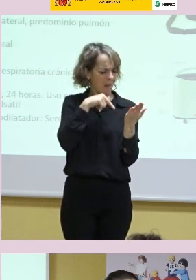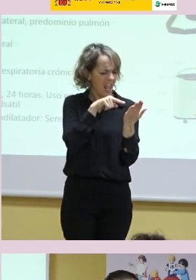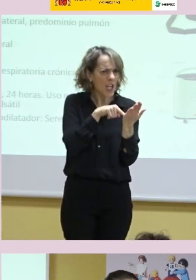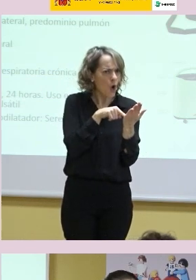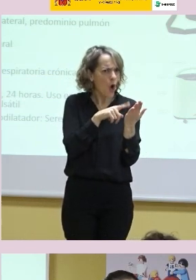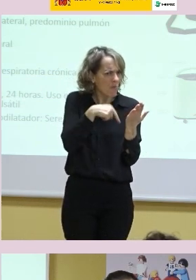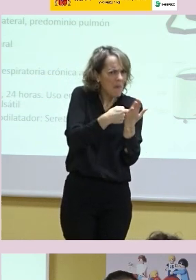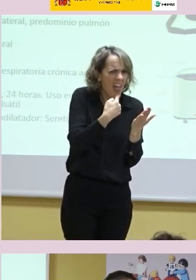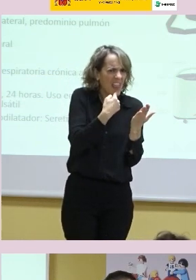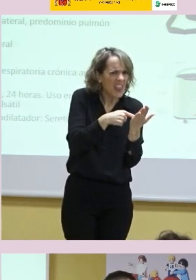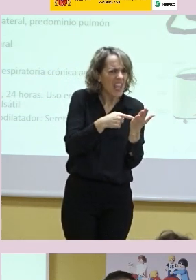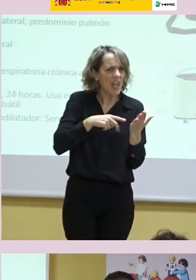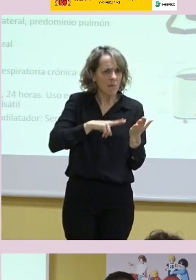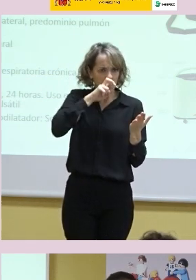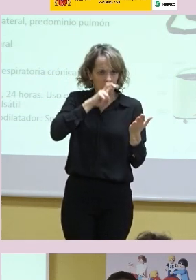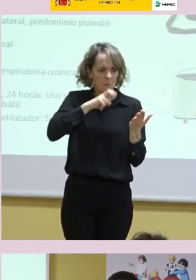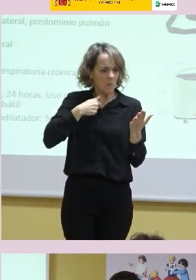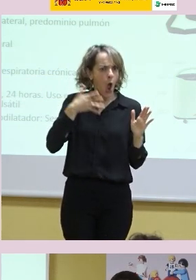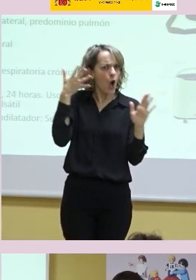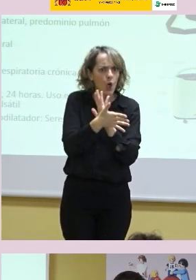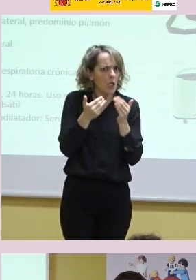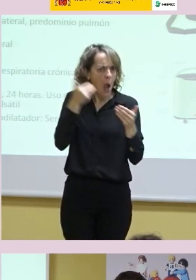hubiese una insuficiencia respiratoria crónica.